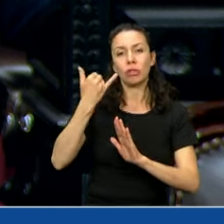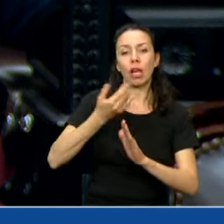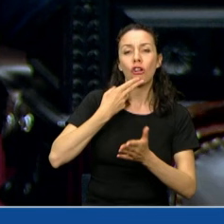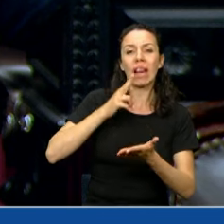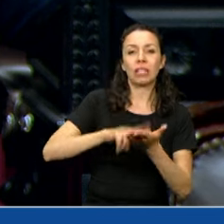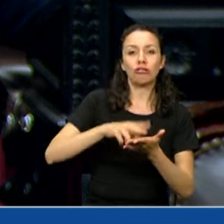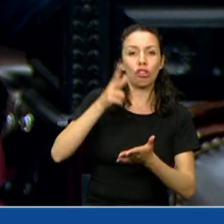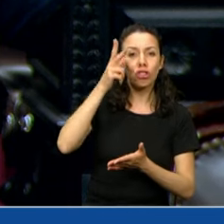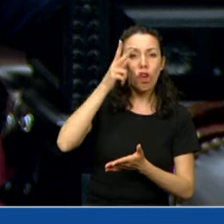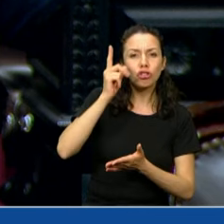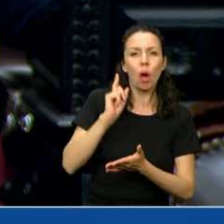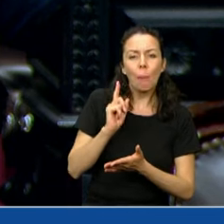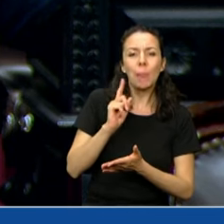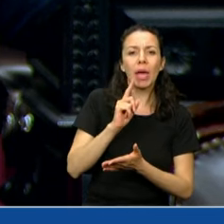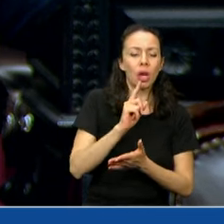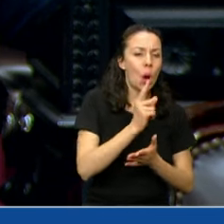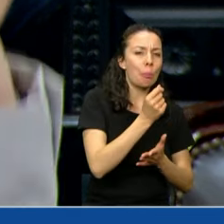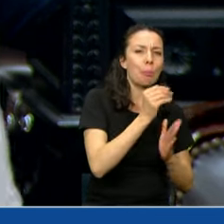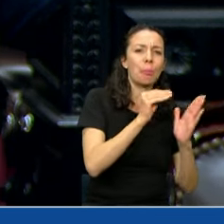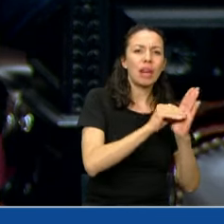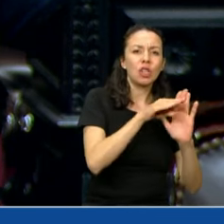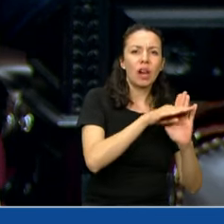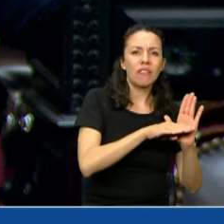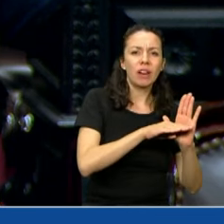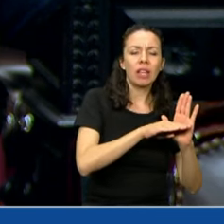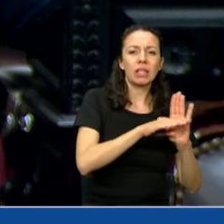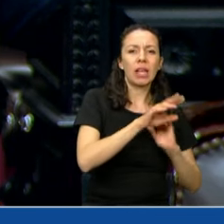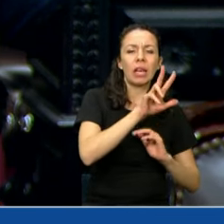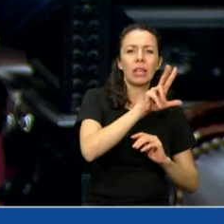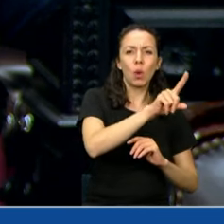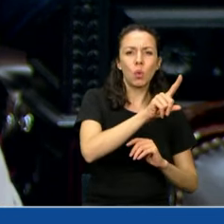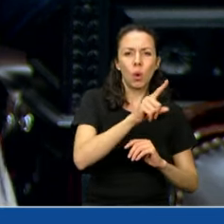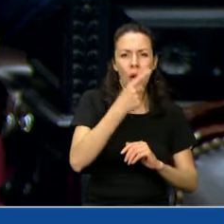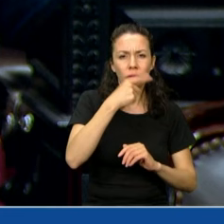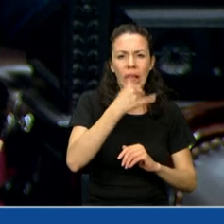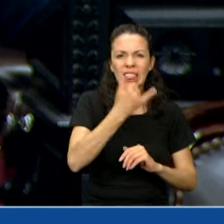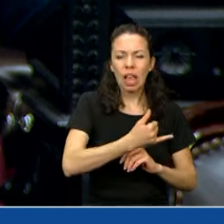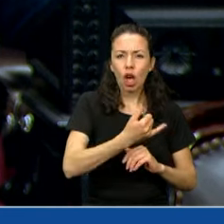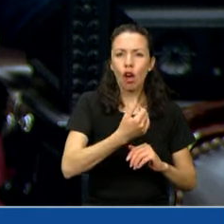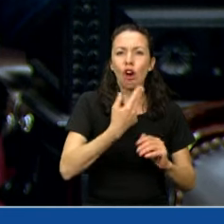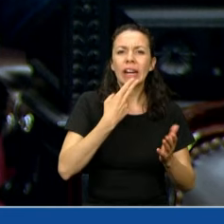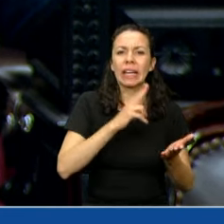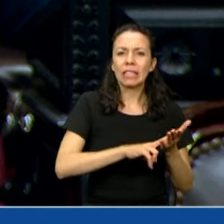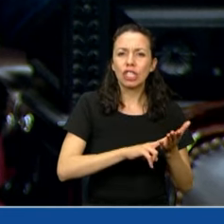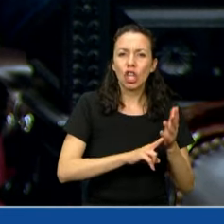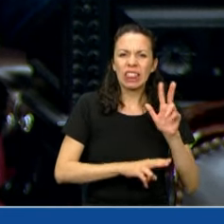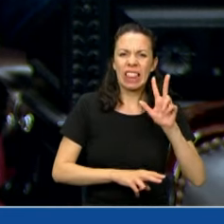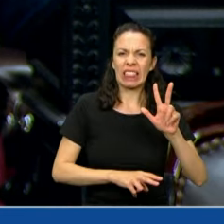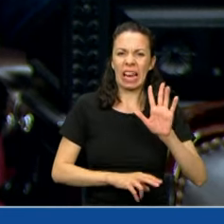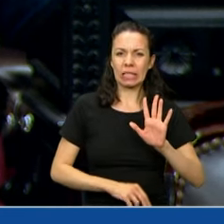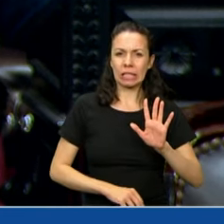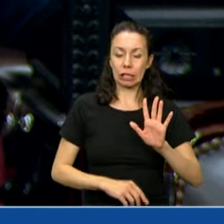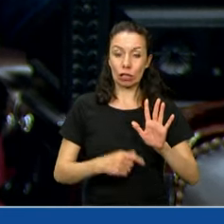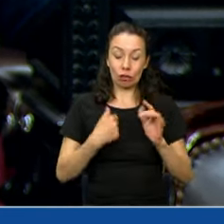pero si de 31 tengo una retención de tres quiero creer que ha habido un error en la